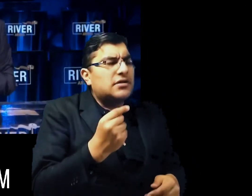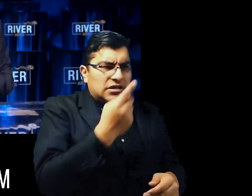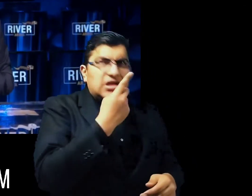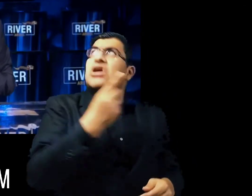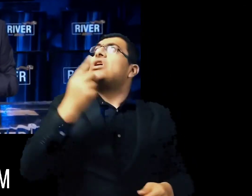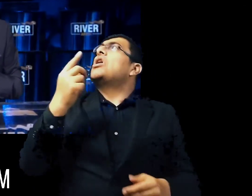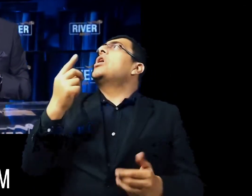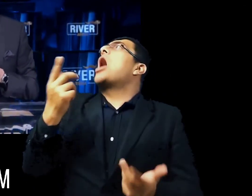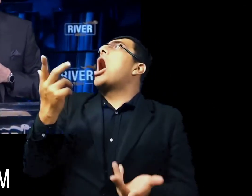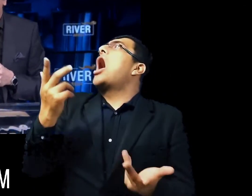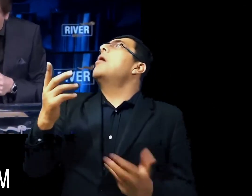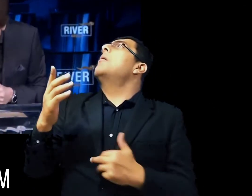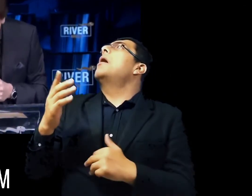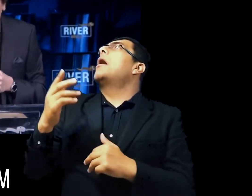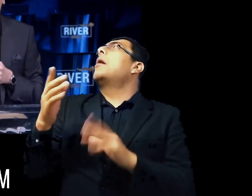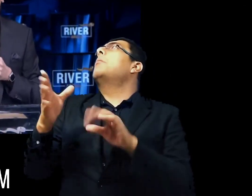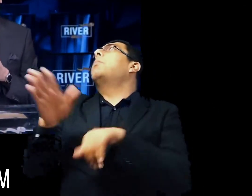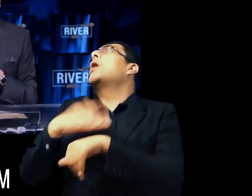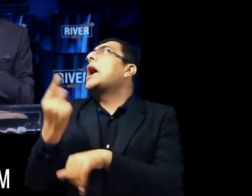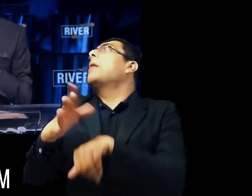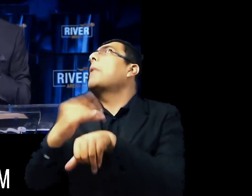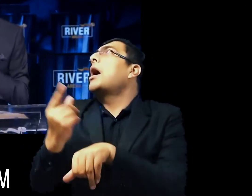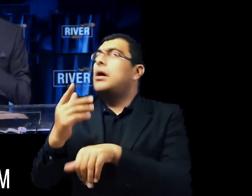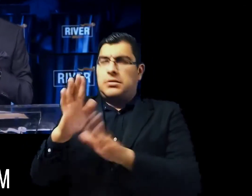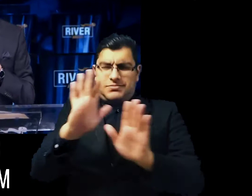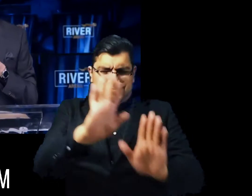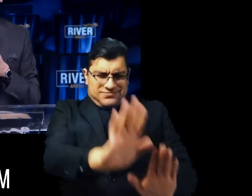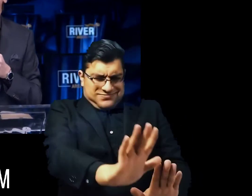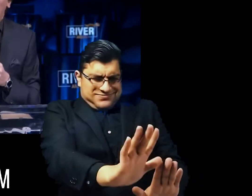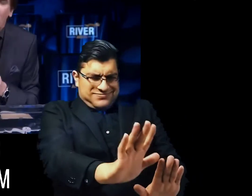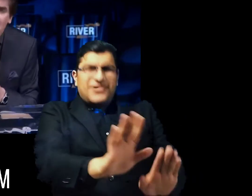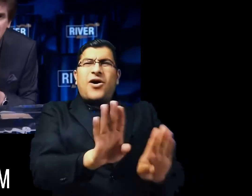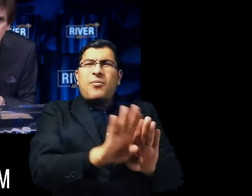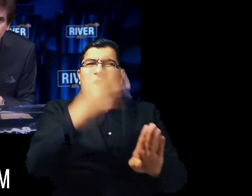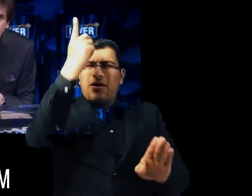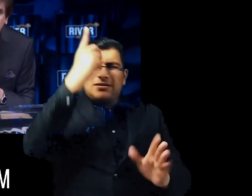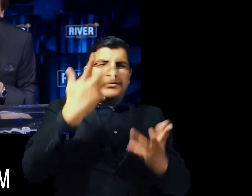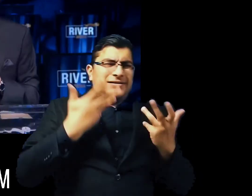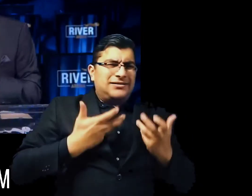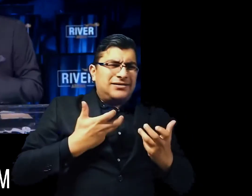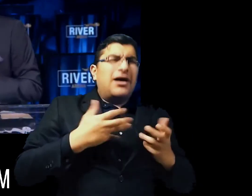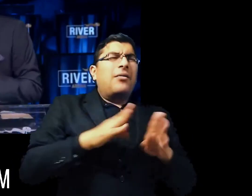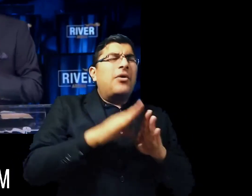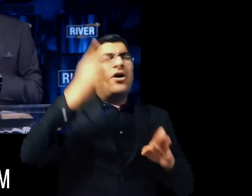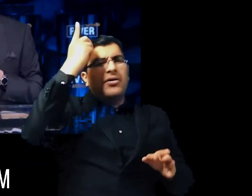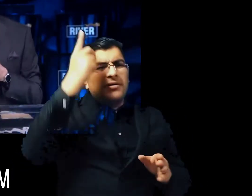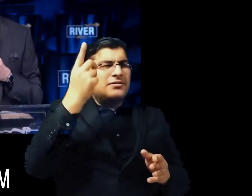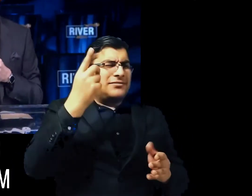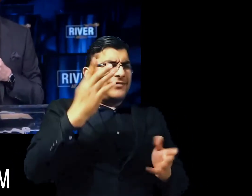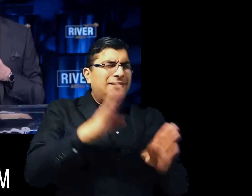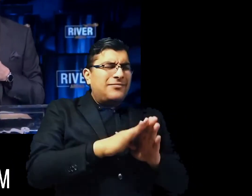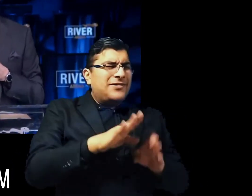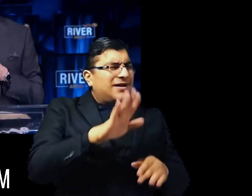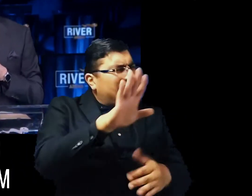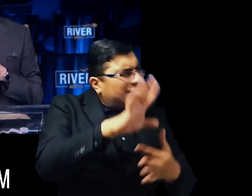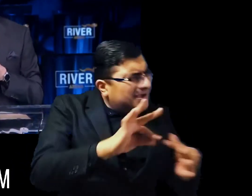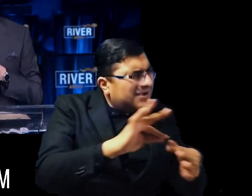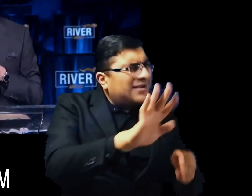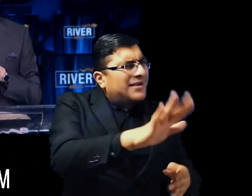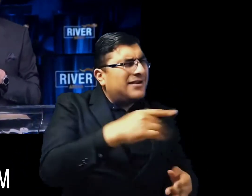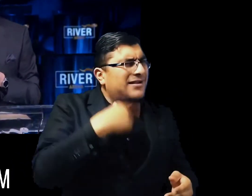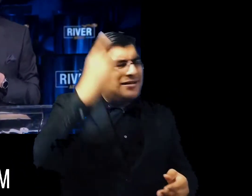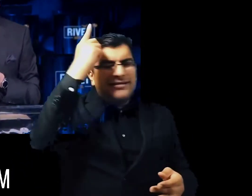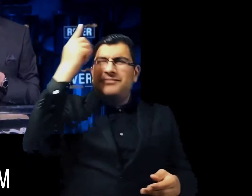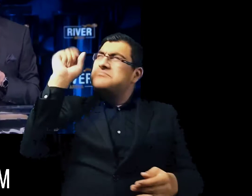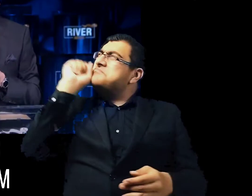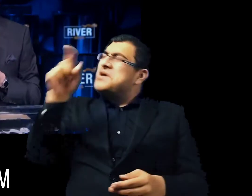escondió. La vergüenza y el quebranto puede tener una voz más convincente que la de Dios mismo.